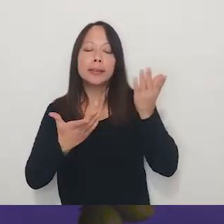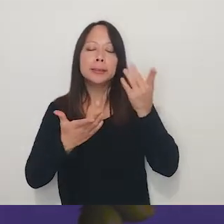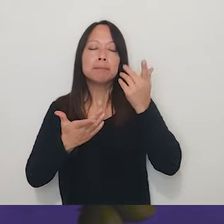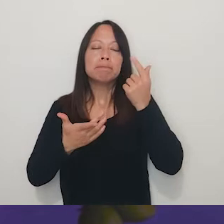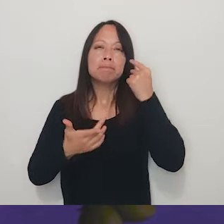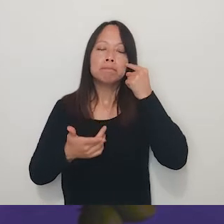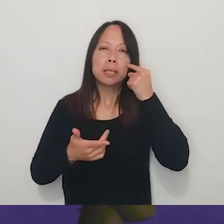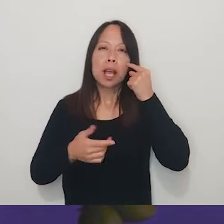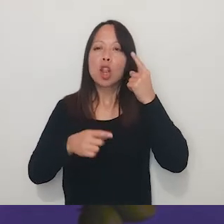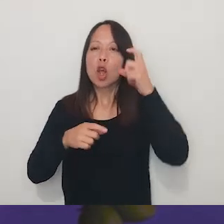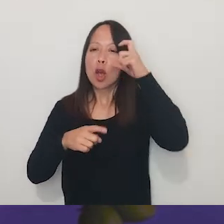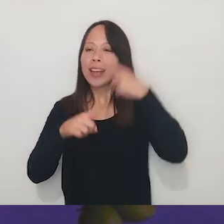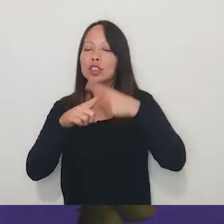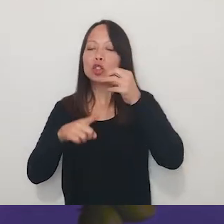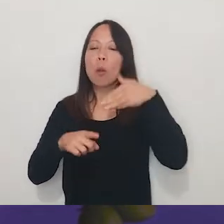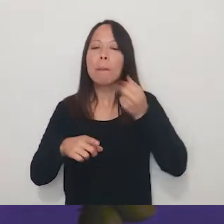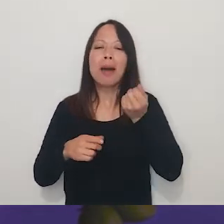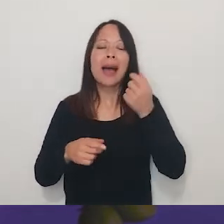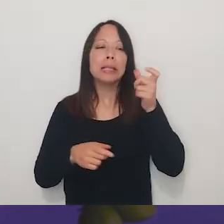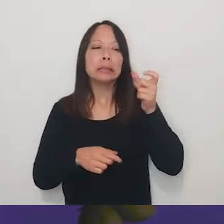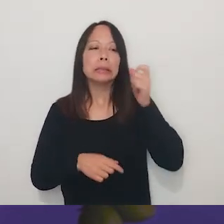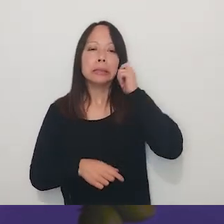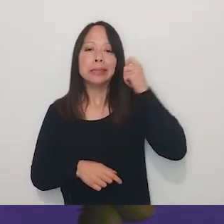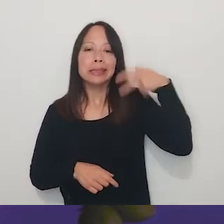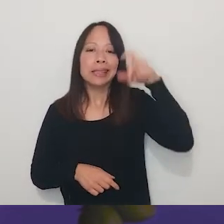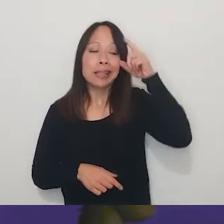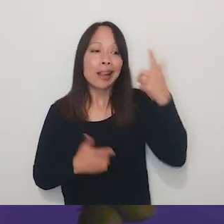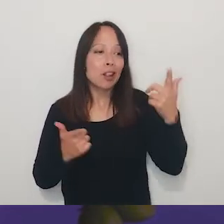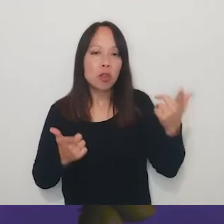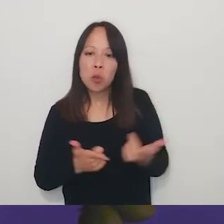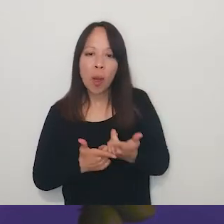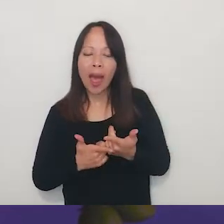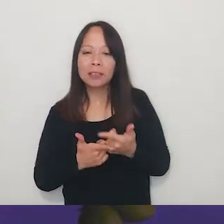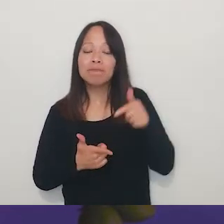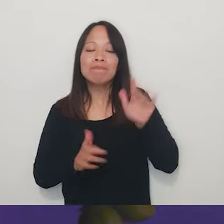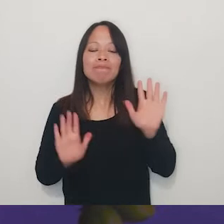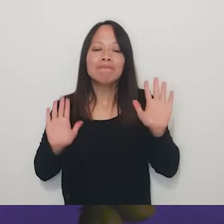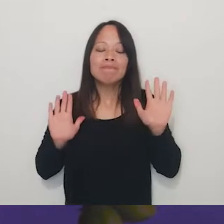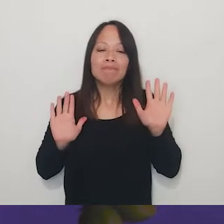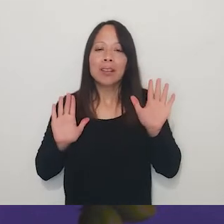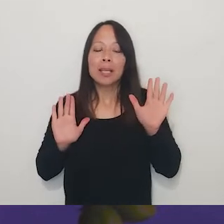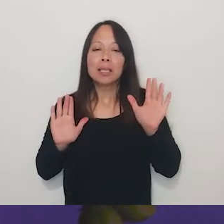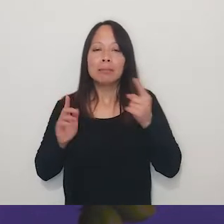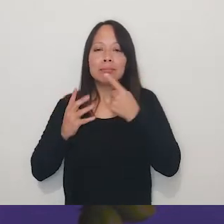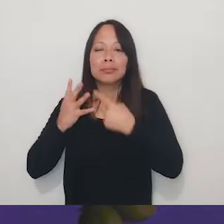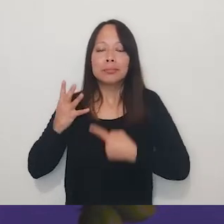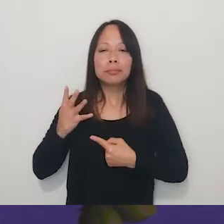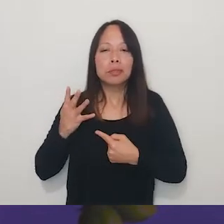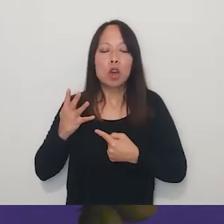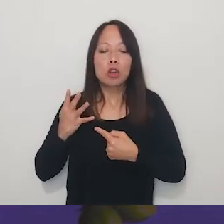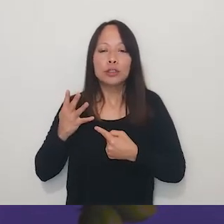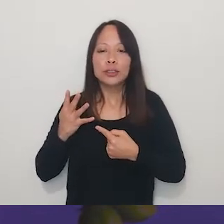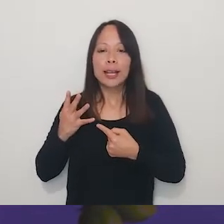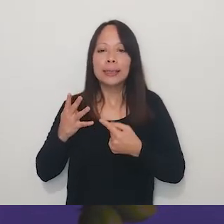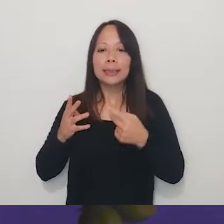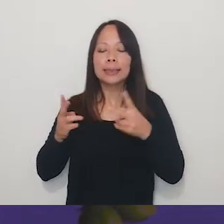no tengo nada genético, o un cariotipo y no tengo nada genético, peor todavía, y en realidad hay muchas cosas que por calidad del estudio